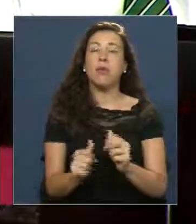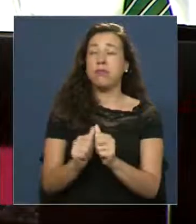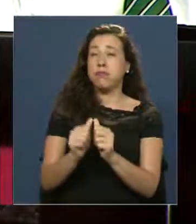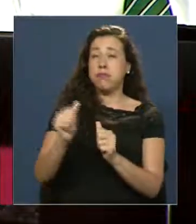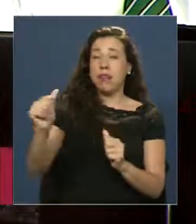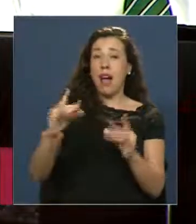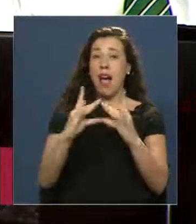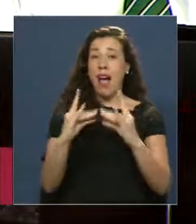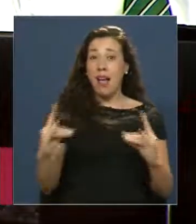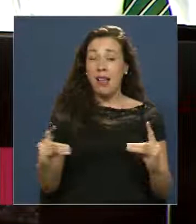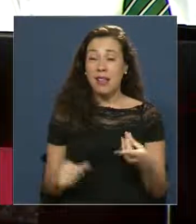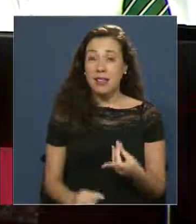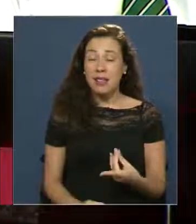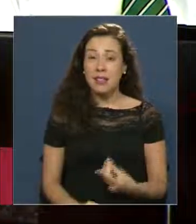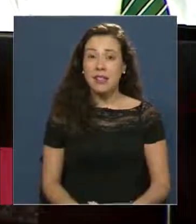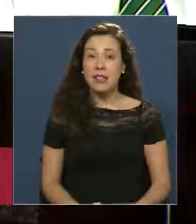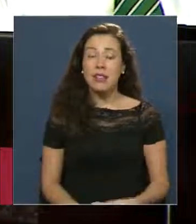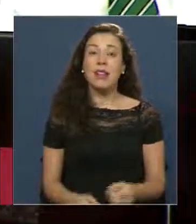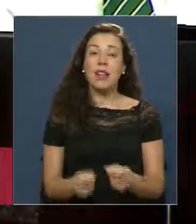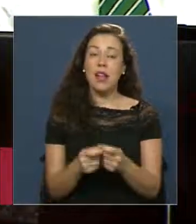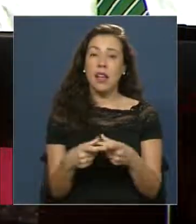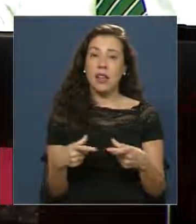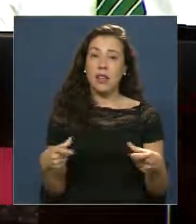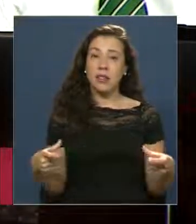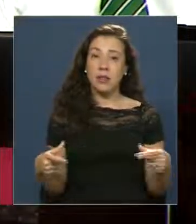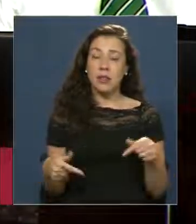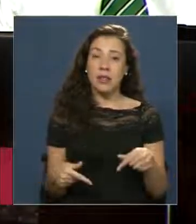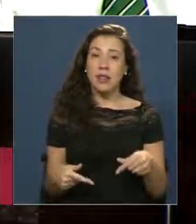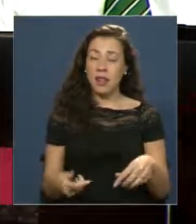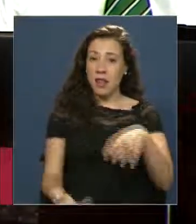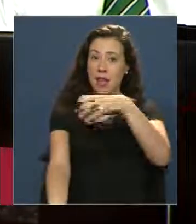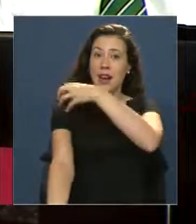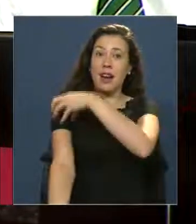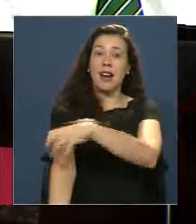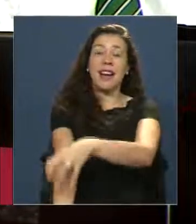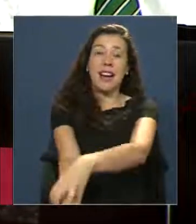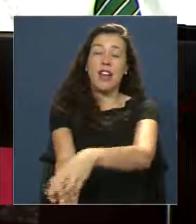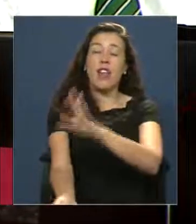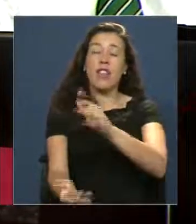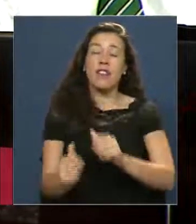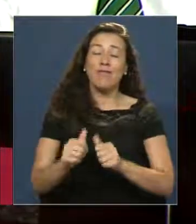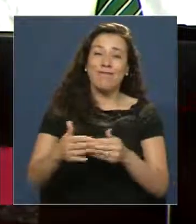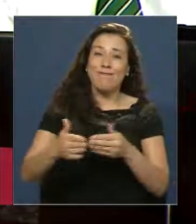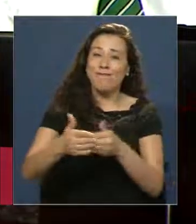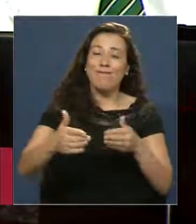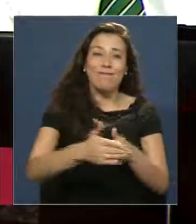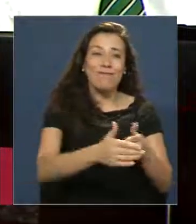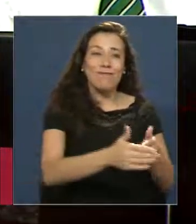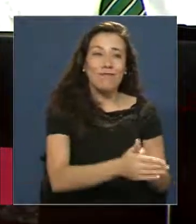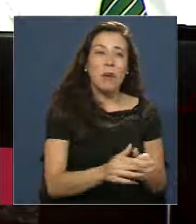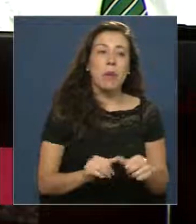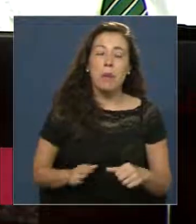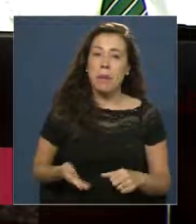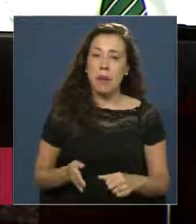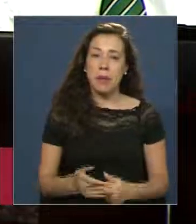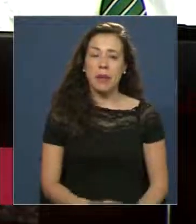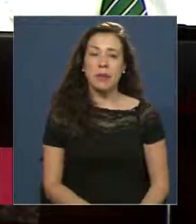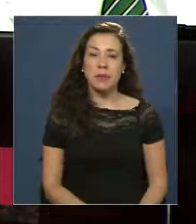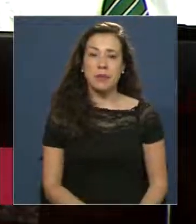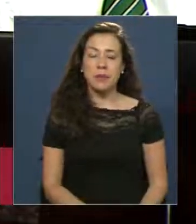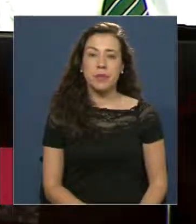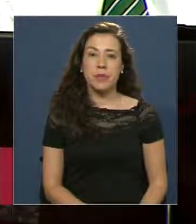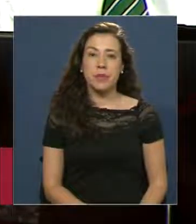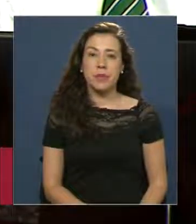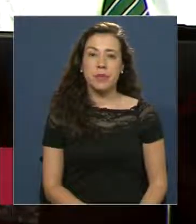de Aysén exige hace que el crecimiento de esta región deba superar distintos escollos y vaivenes de manera constante. En